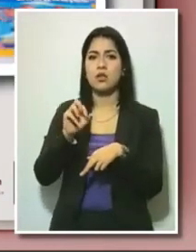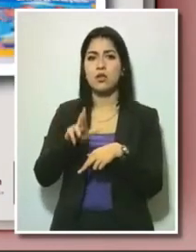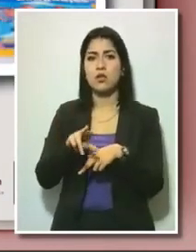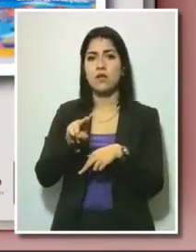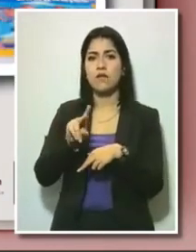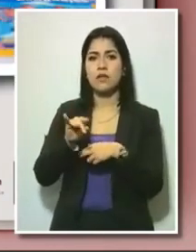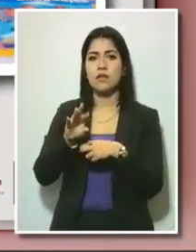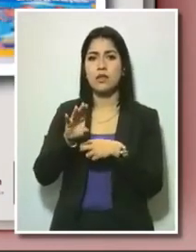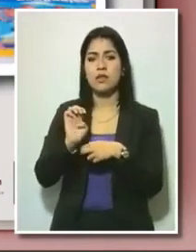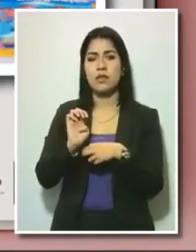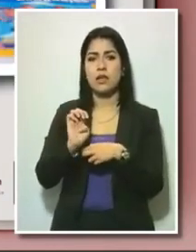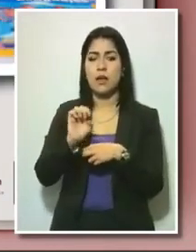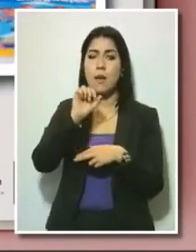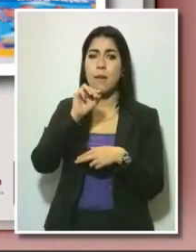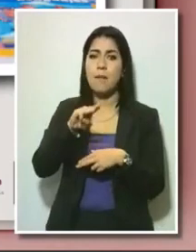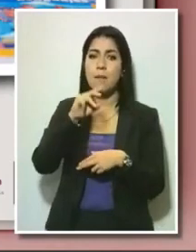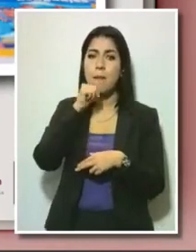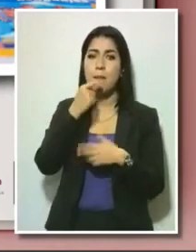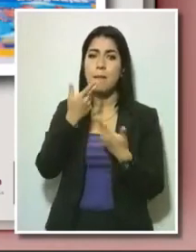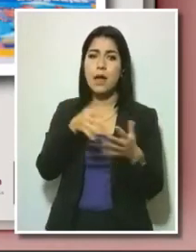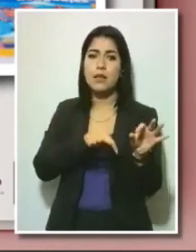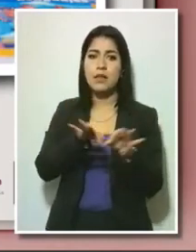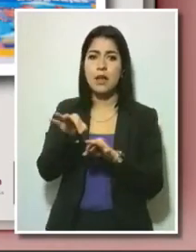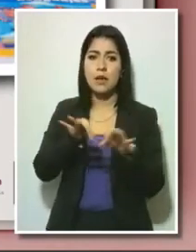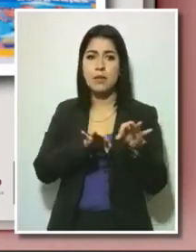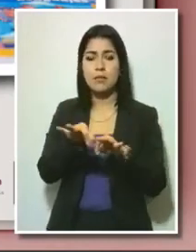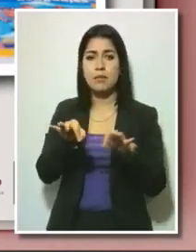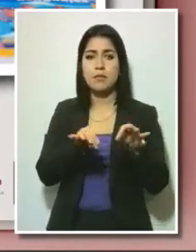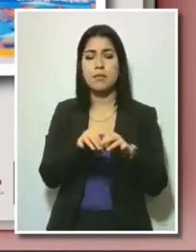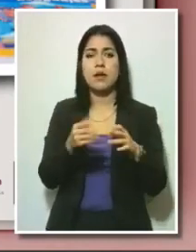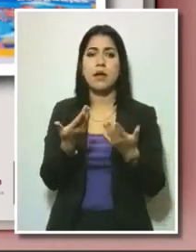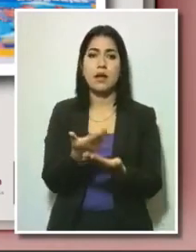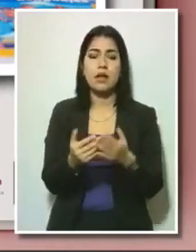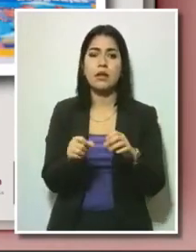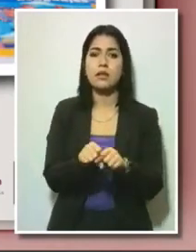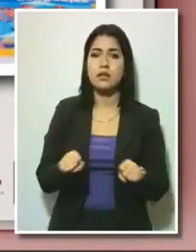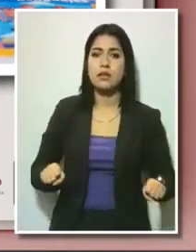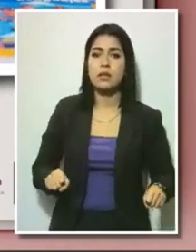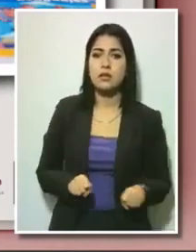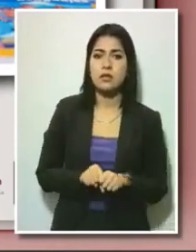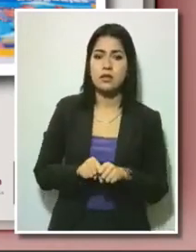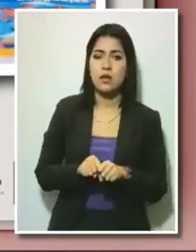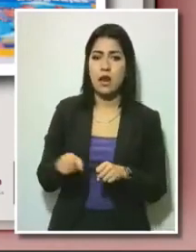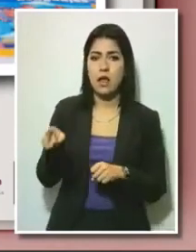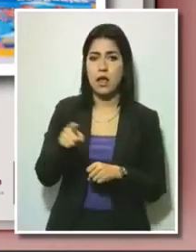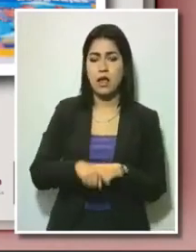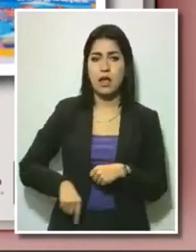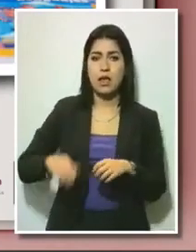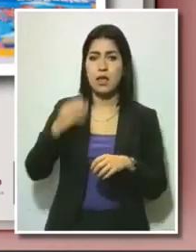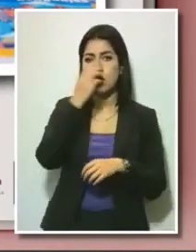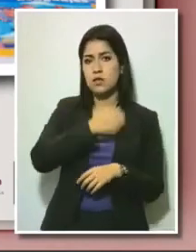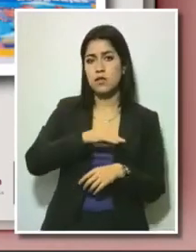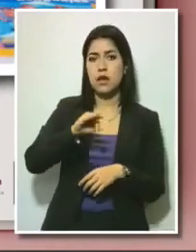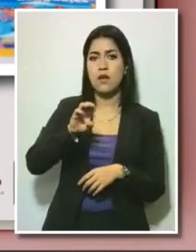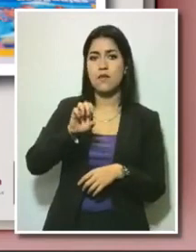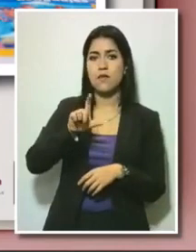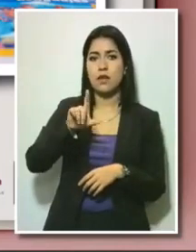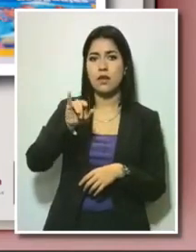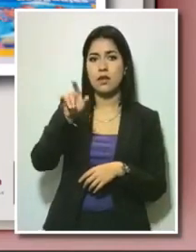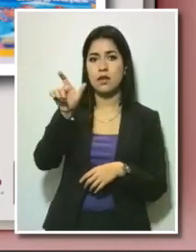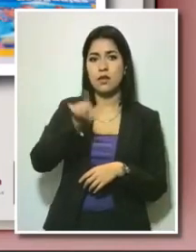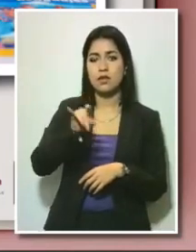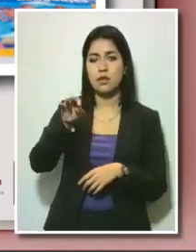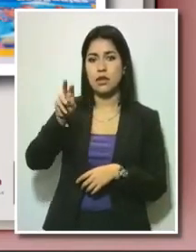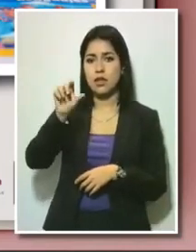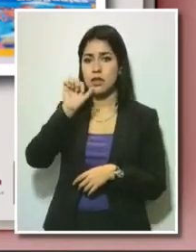Martínez Calderón, maestro frente a grupo, Escuela Primaria General Félix Ireta. Hoy destacamos que este nuevo